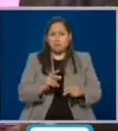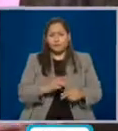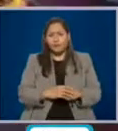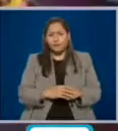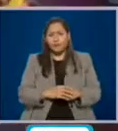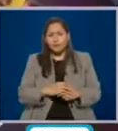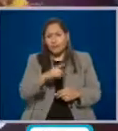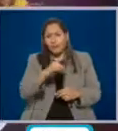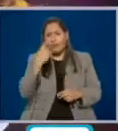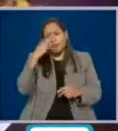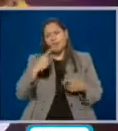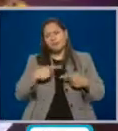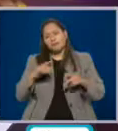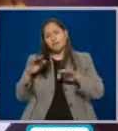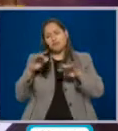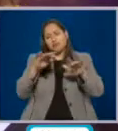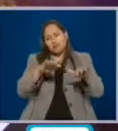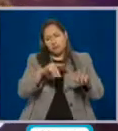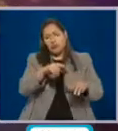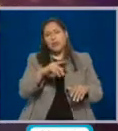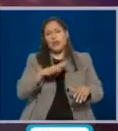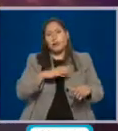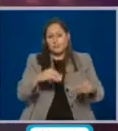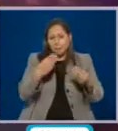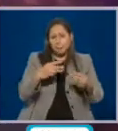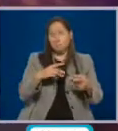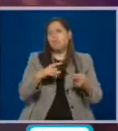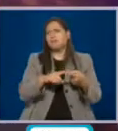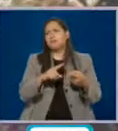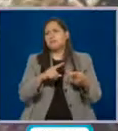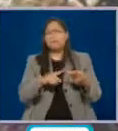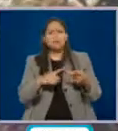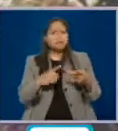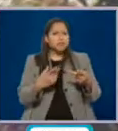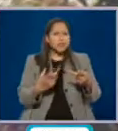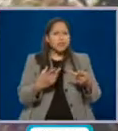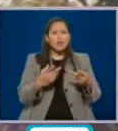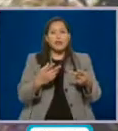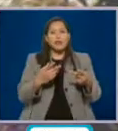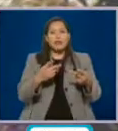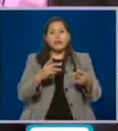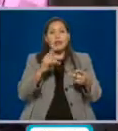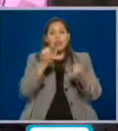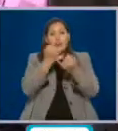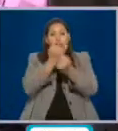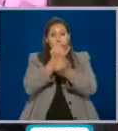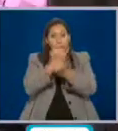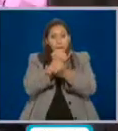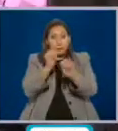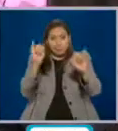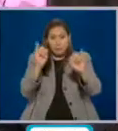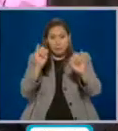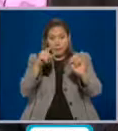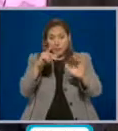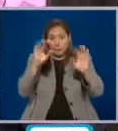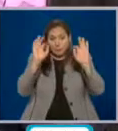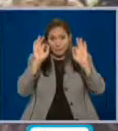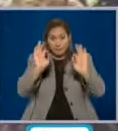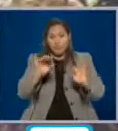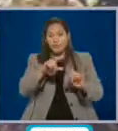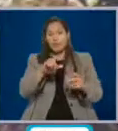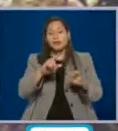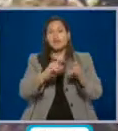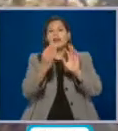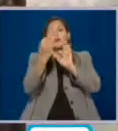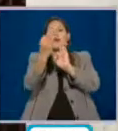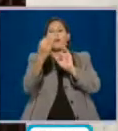congregación congregaba, popular, se ¿no? reunía, donde había mercado, donde había... llega la consumación de la independencia y ahí era el mercado del Parián frente a Palacio